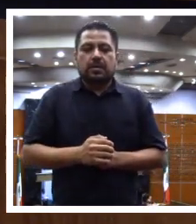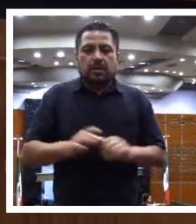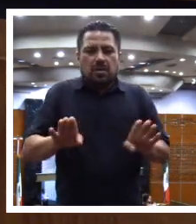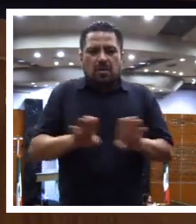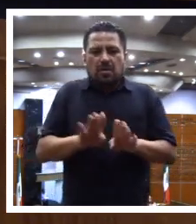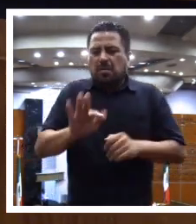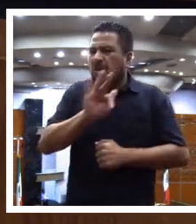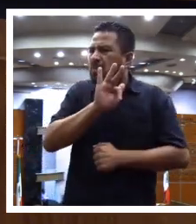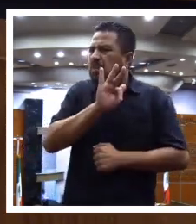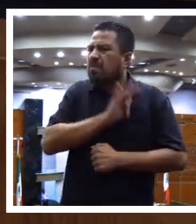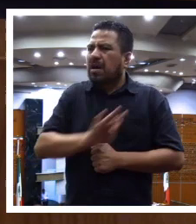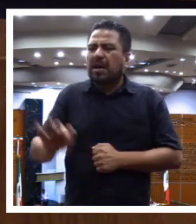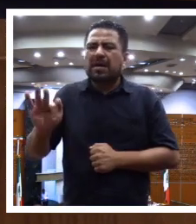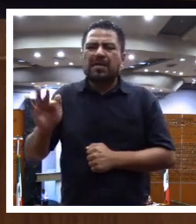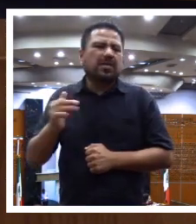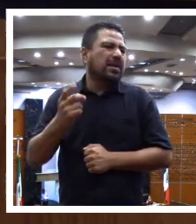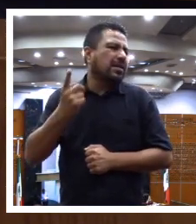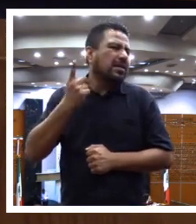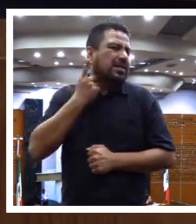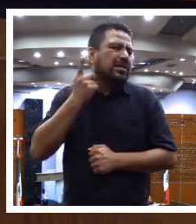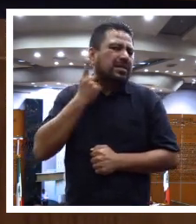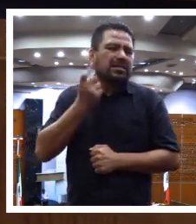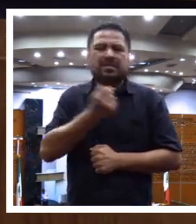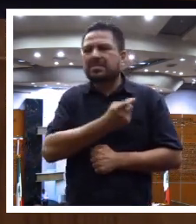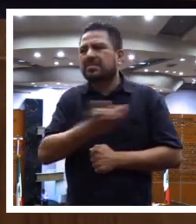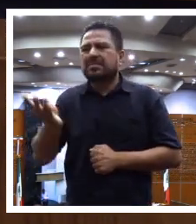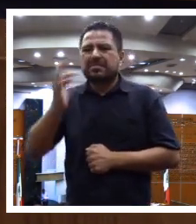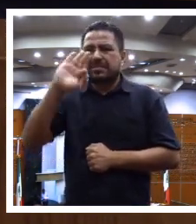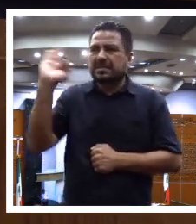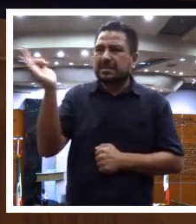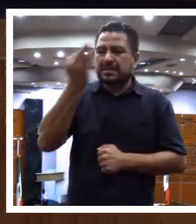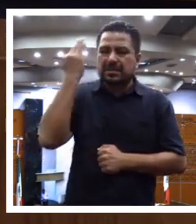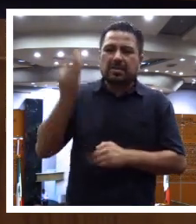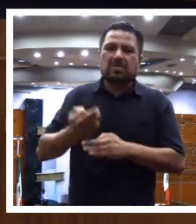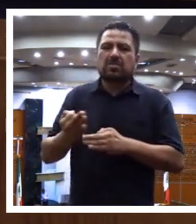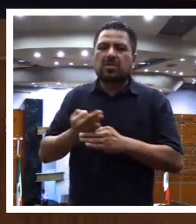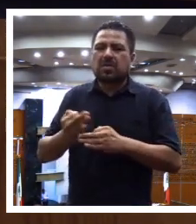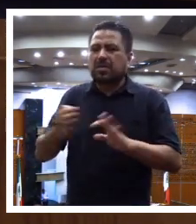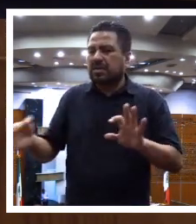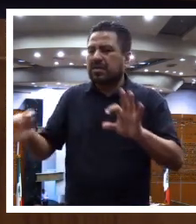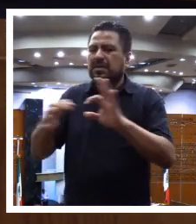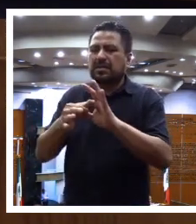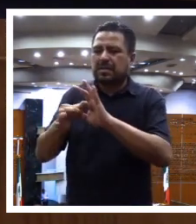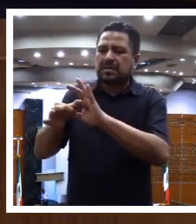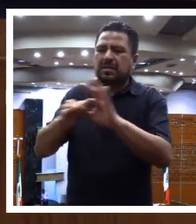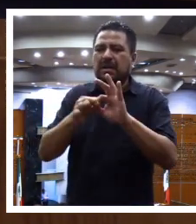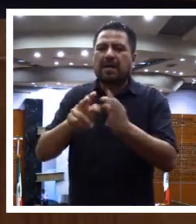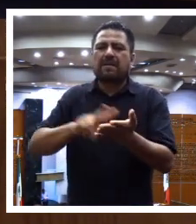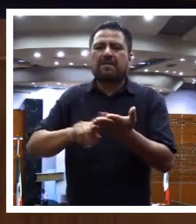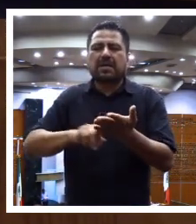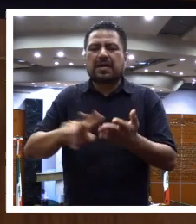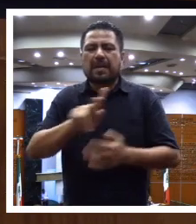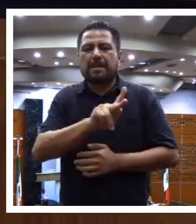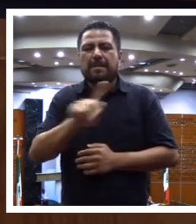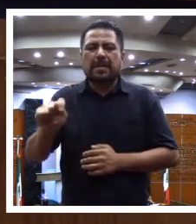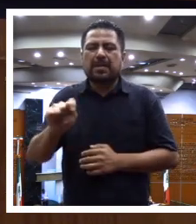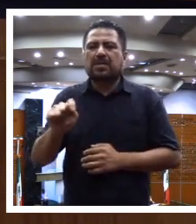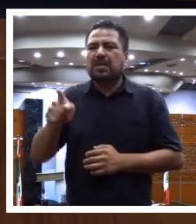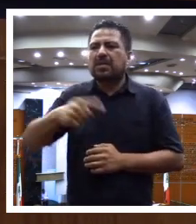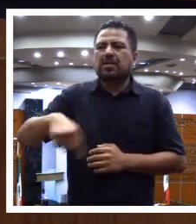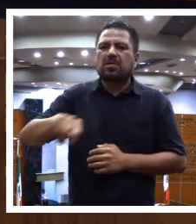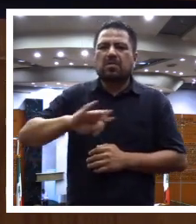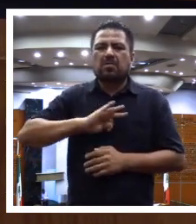¿Cómo es posible que los diputados y diputadas federales de Morena y sus aliados del Verde y el PT se